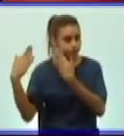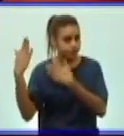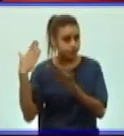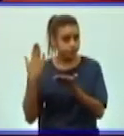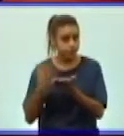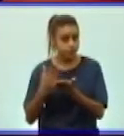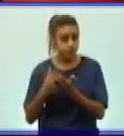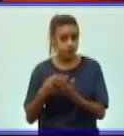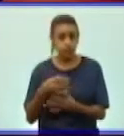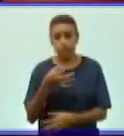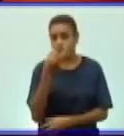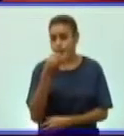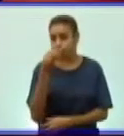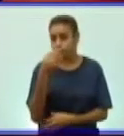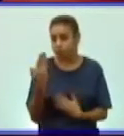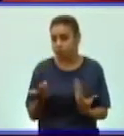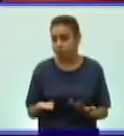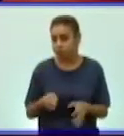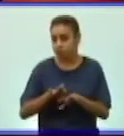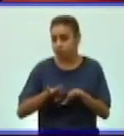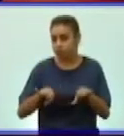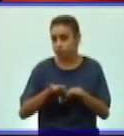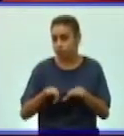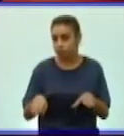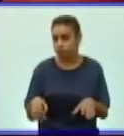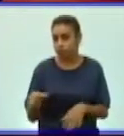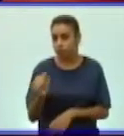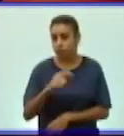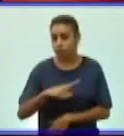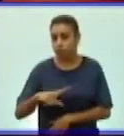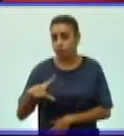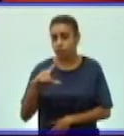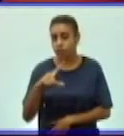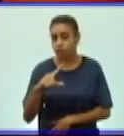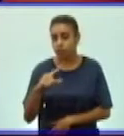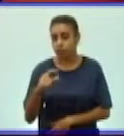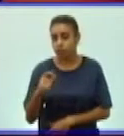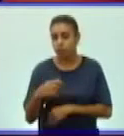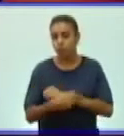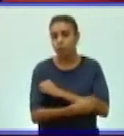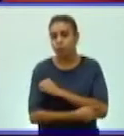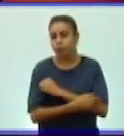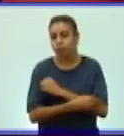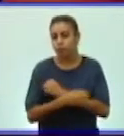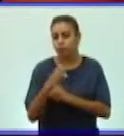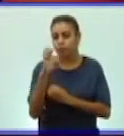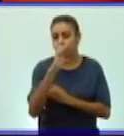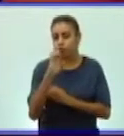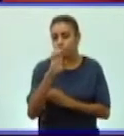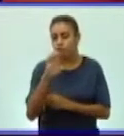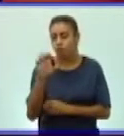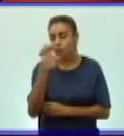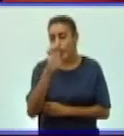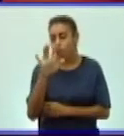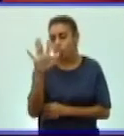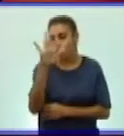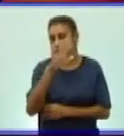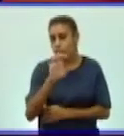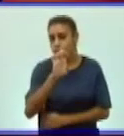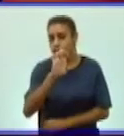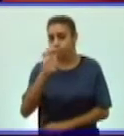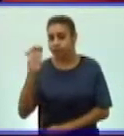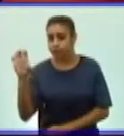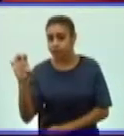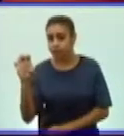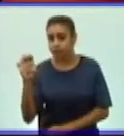un poco sobre la desintegración del socialismo en los países de Europa del Este. Y tuvimos ustedes transitando